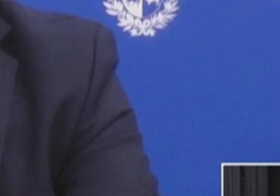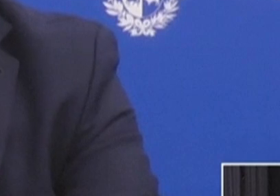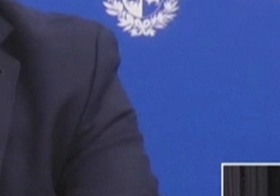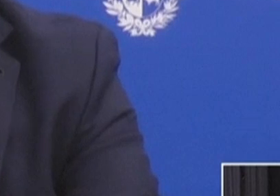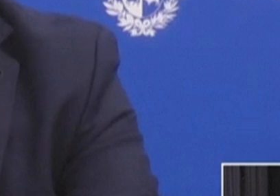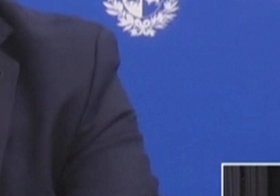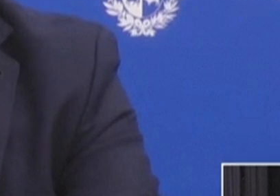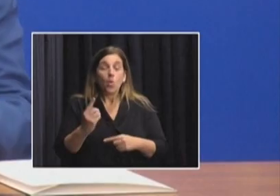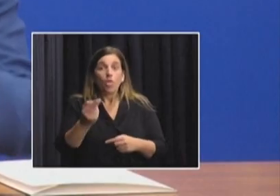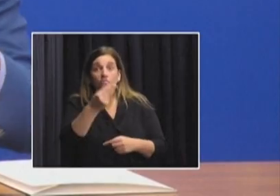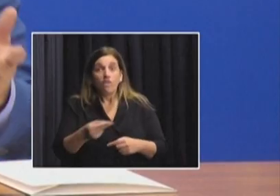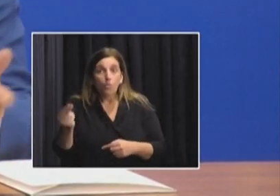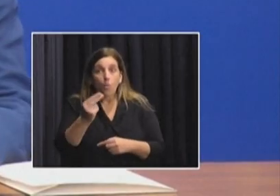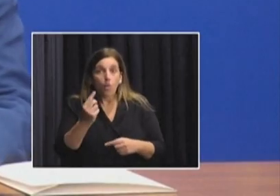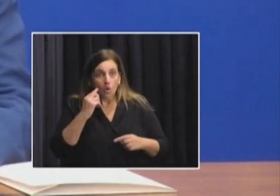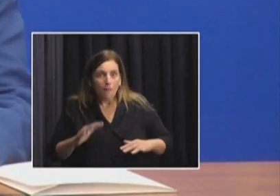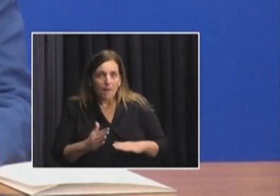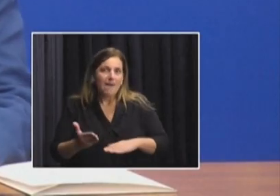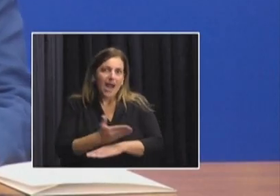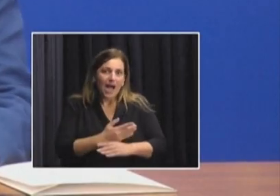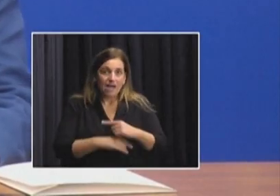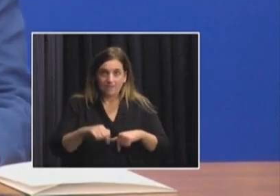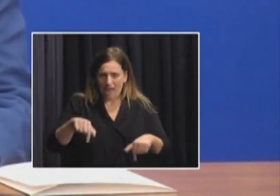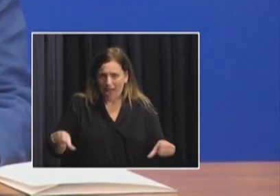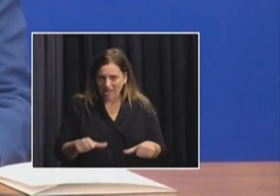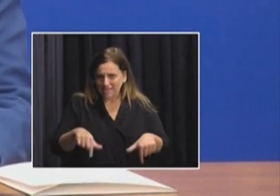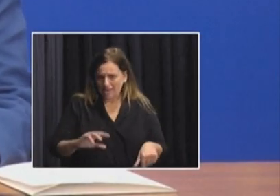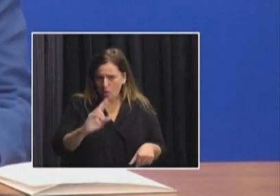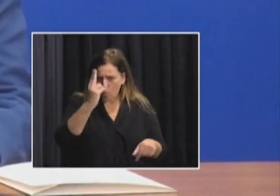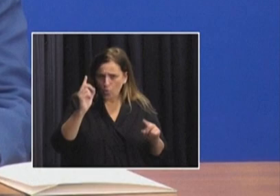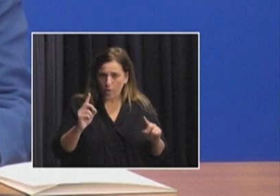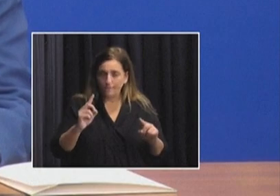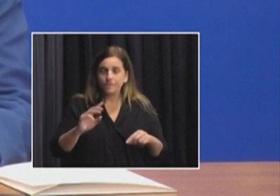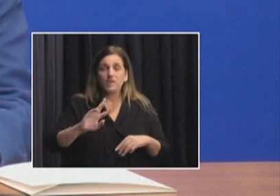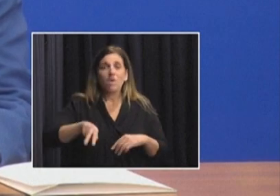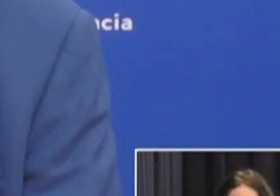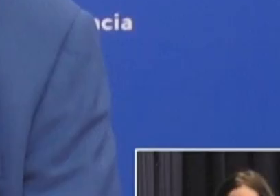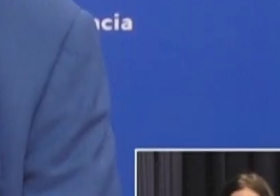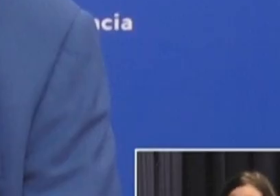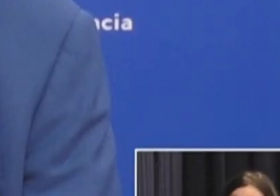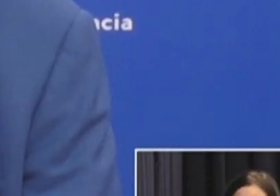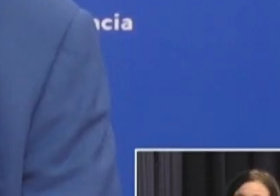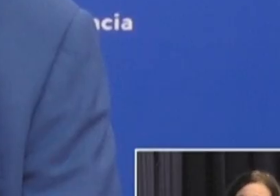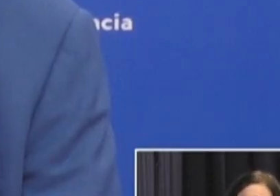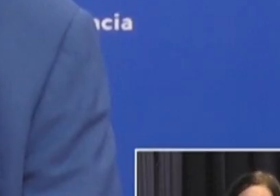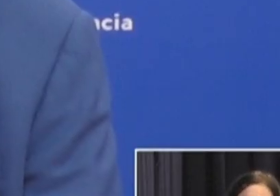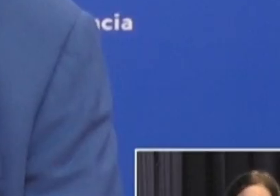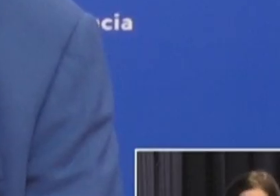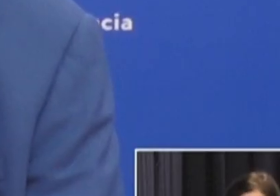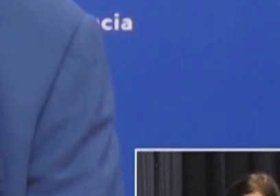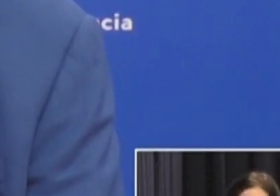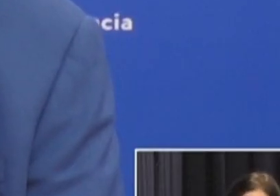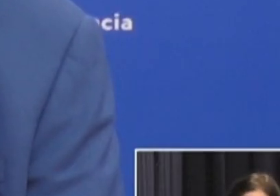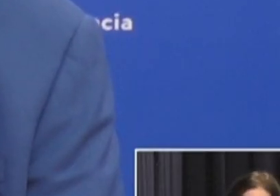coalición de gobierno la calle Pou ya le comunicó su decisión al escultor uruguayo Paula chugarri que había sido encargado del